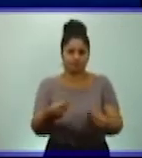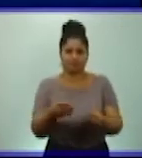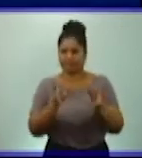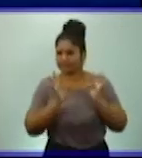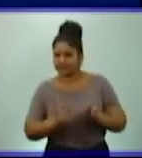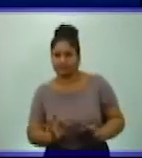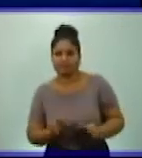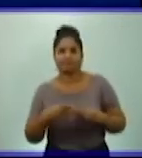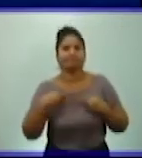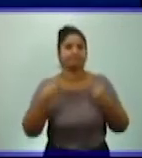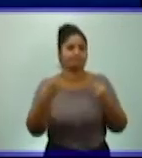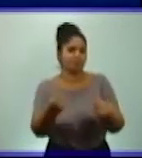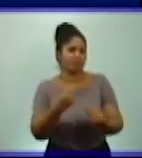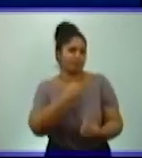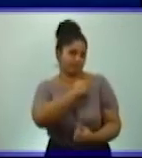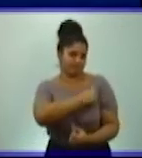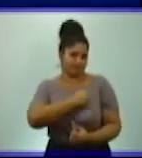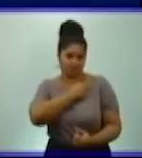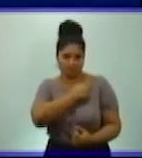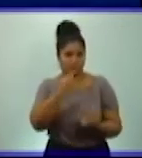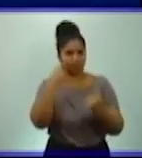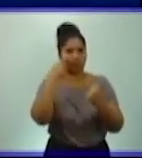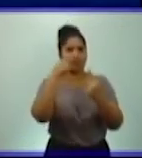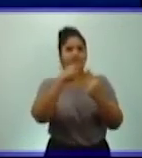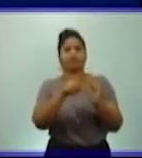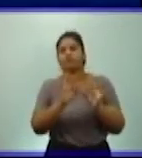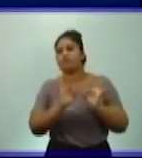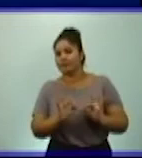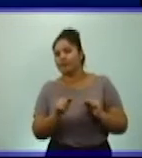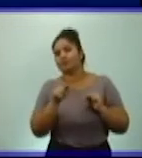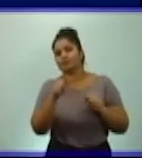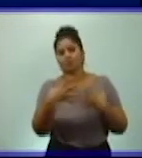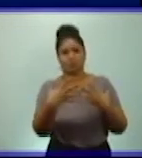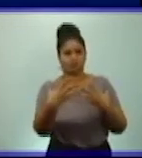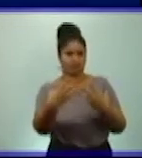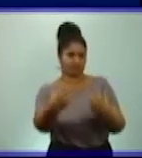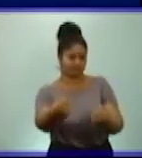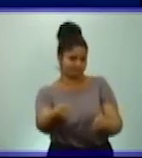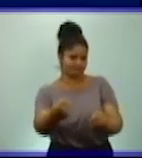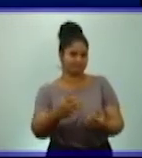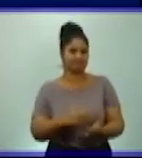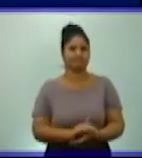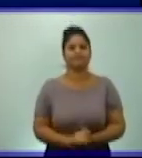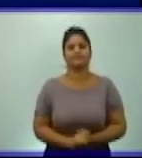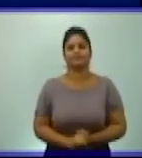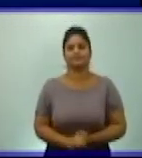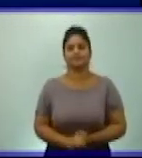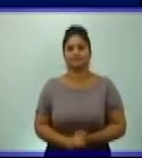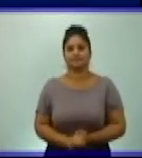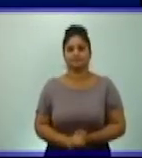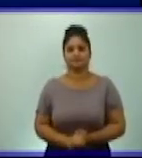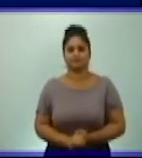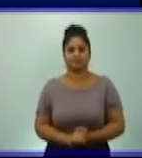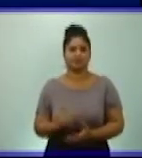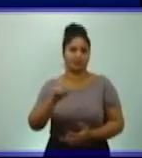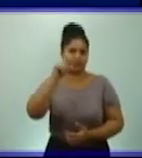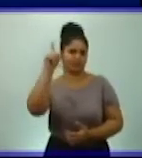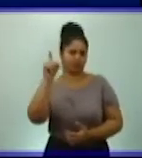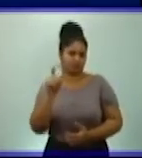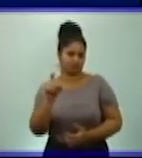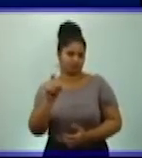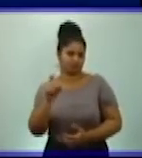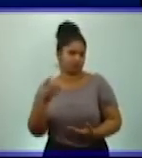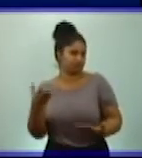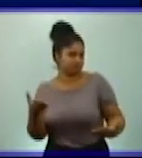poderte convencer. Por tanto, aquí vuelve la hipérbole, porque realmente el corazón no se desecha